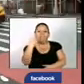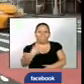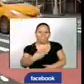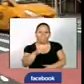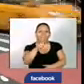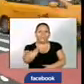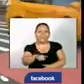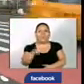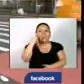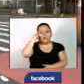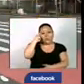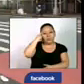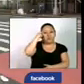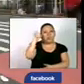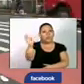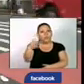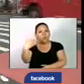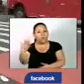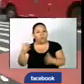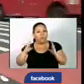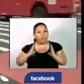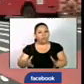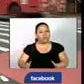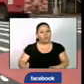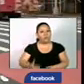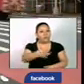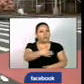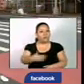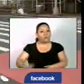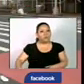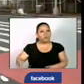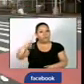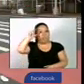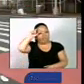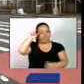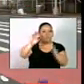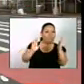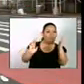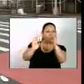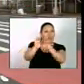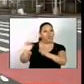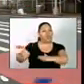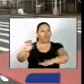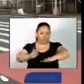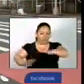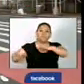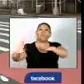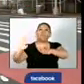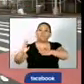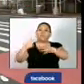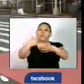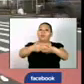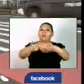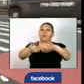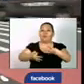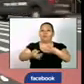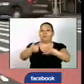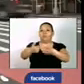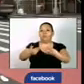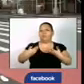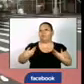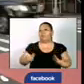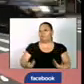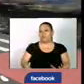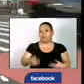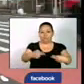está generando retos a la administración del presidente Joe Biden que prometió una política más humanitaria en la zona